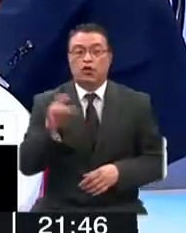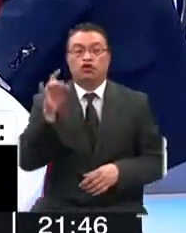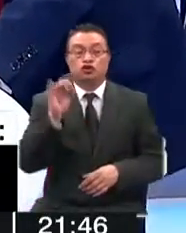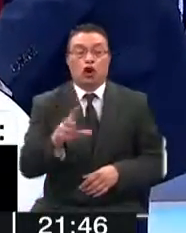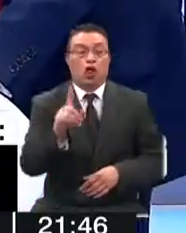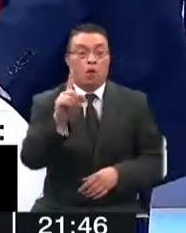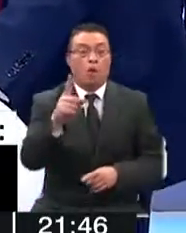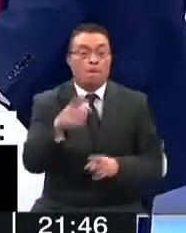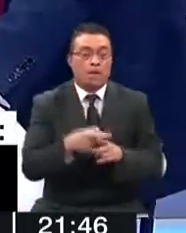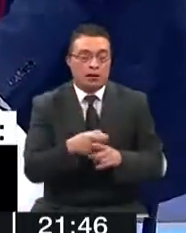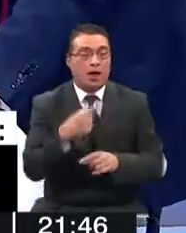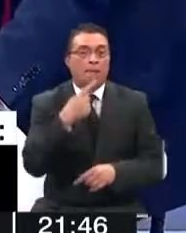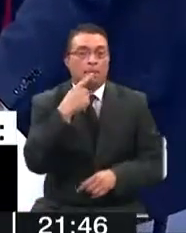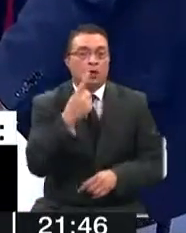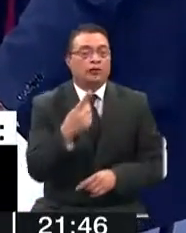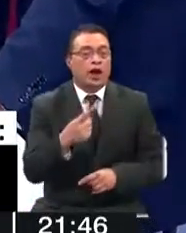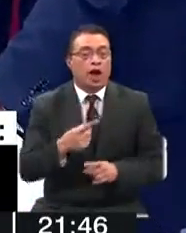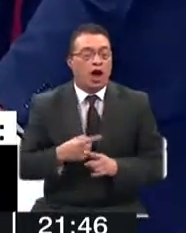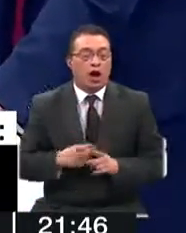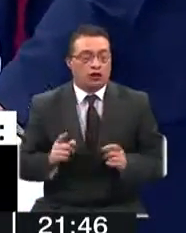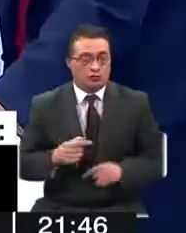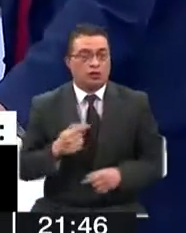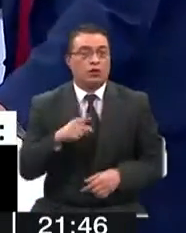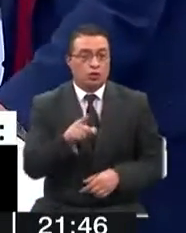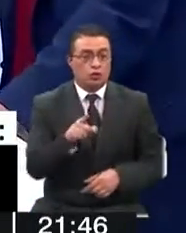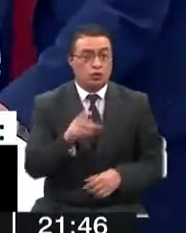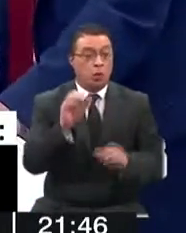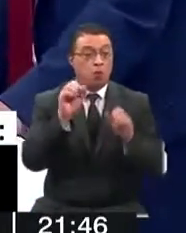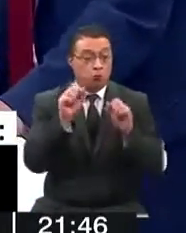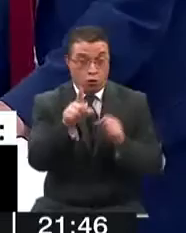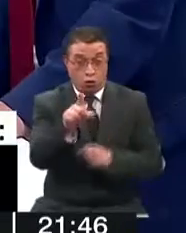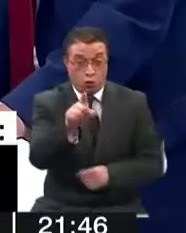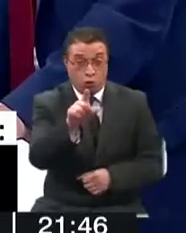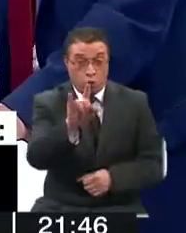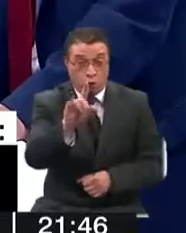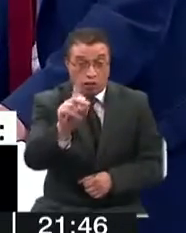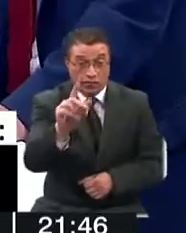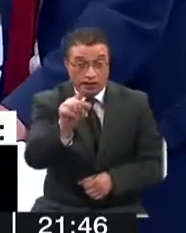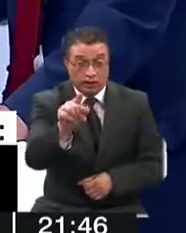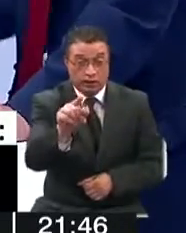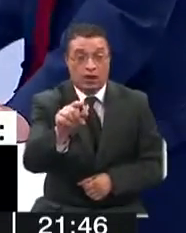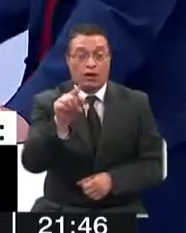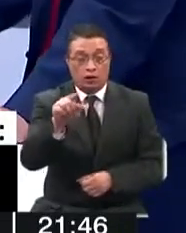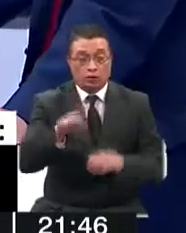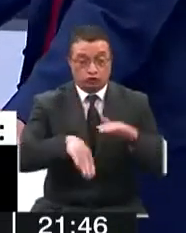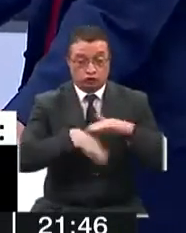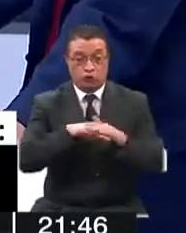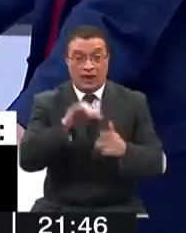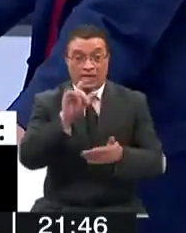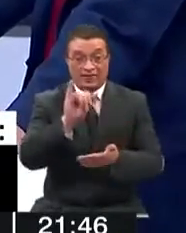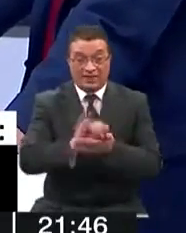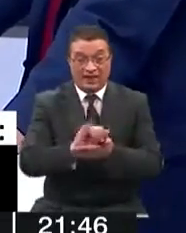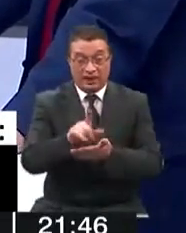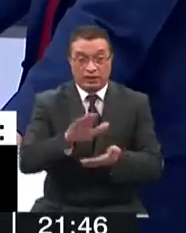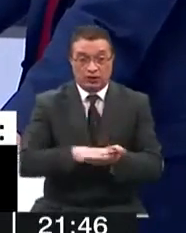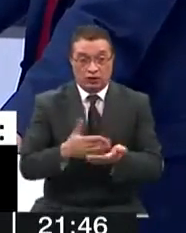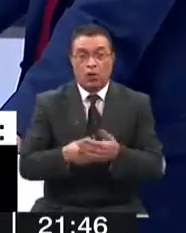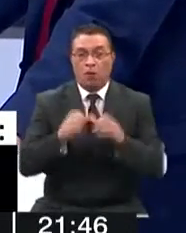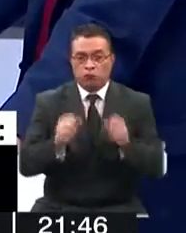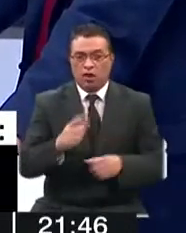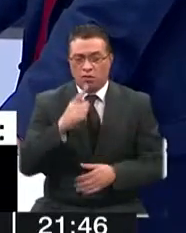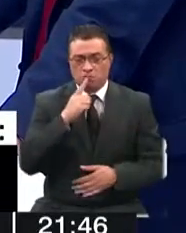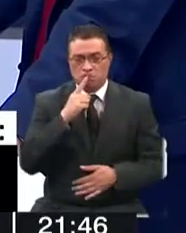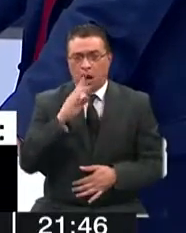mes, pero la pregunta es otra. ¿Ustedes pueden, usted, el superintendente de salud, puede comprometer